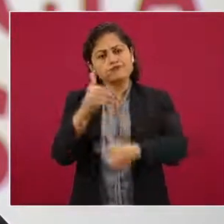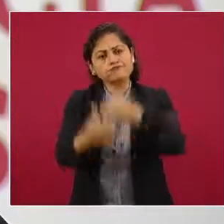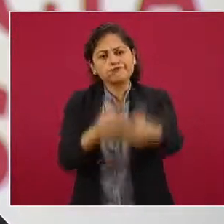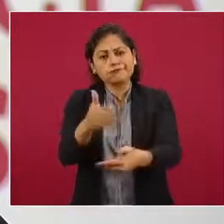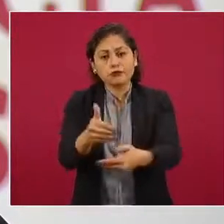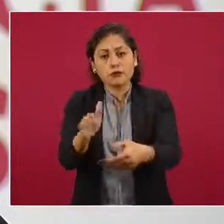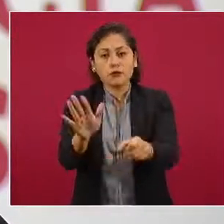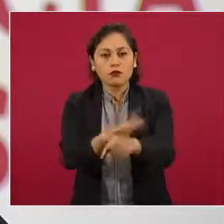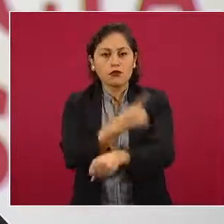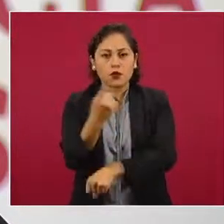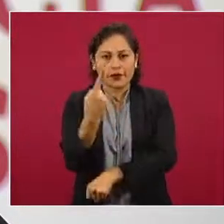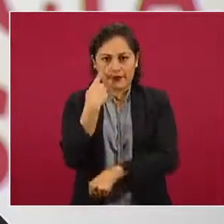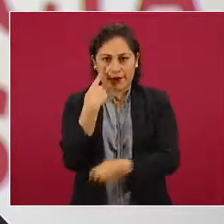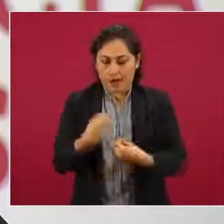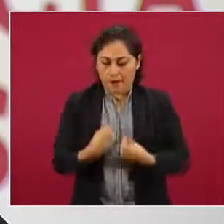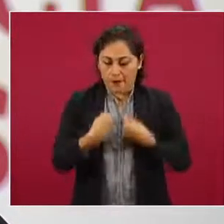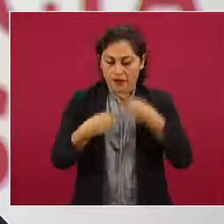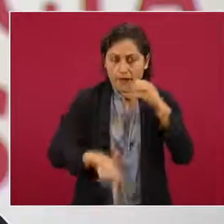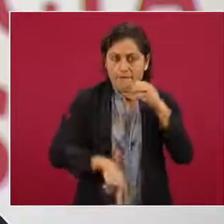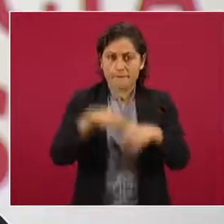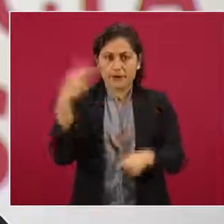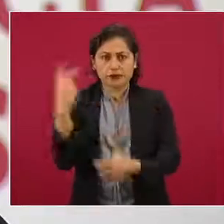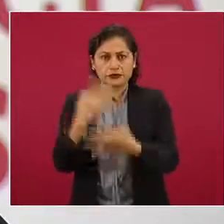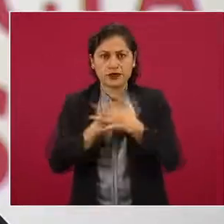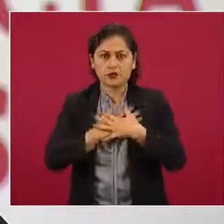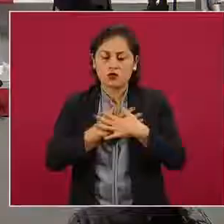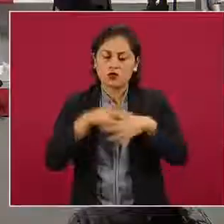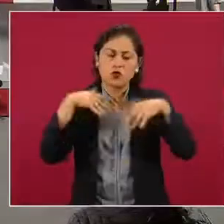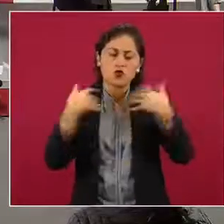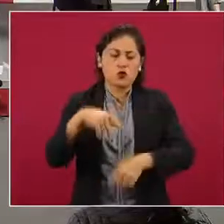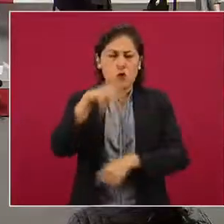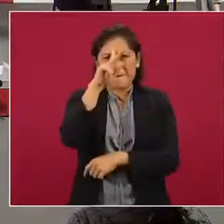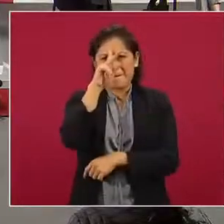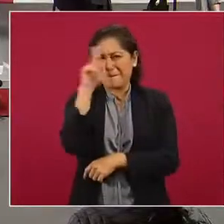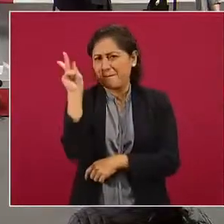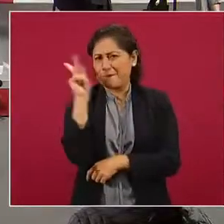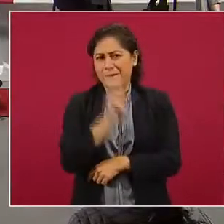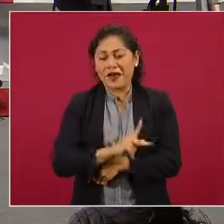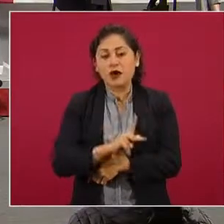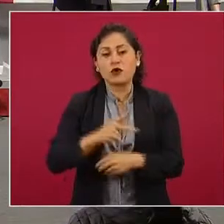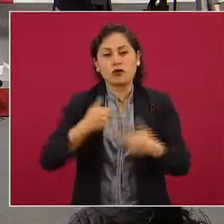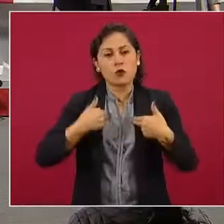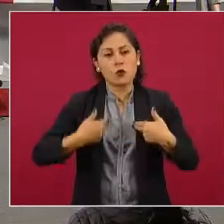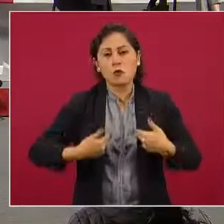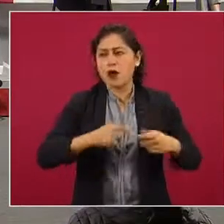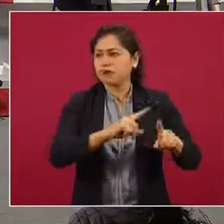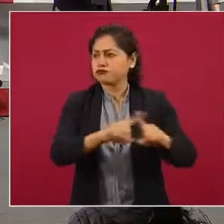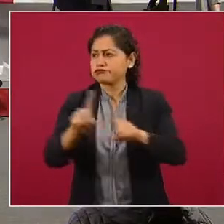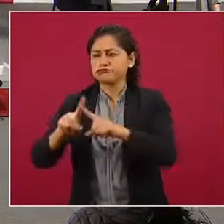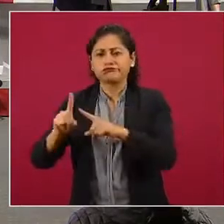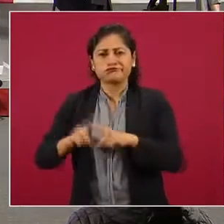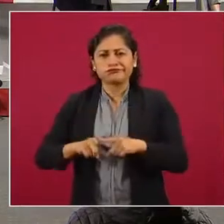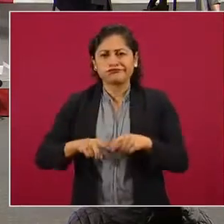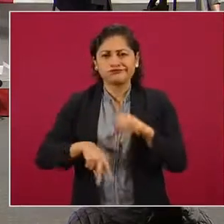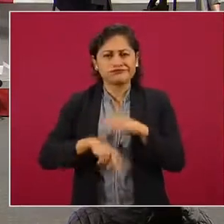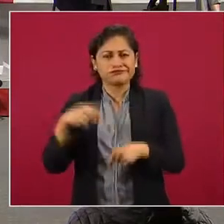más árido y la peor carencia que puede padecer un ser humano.